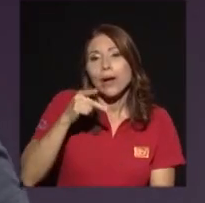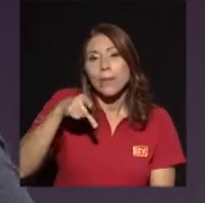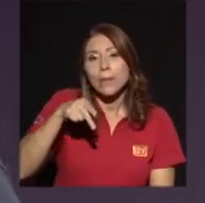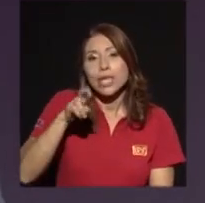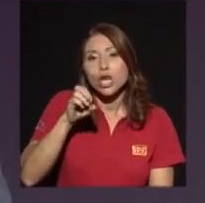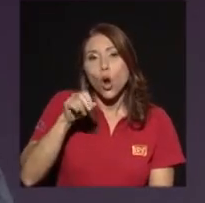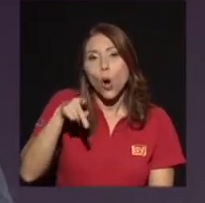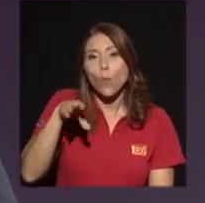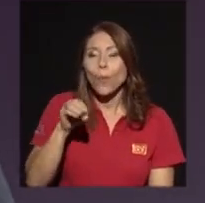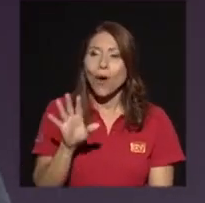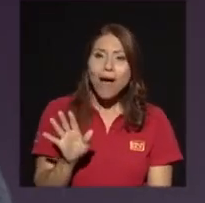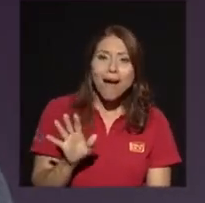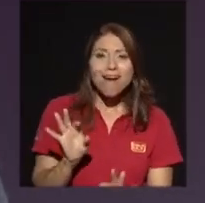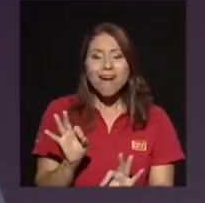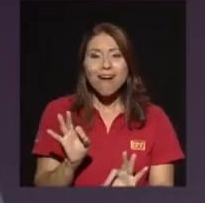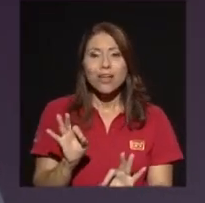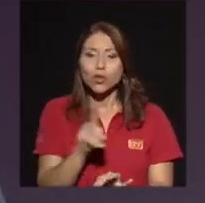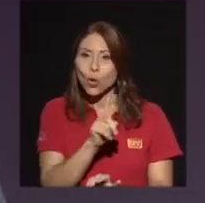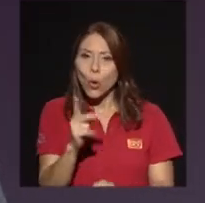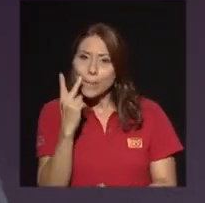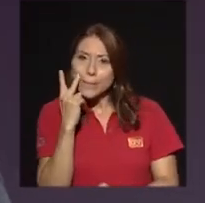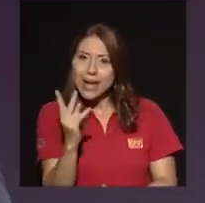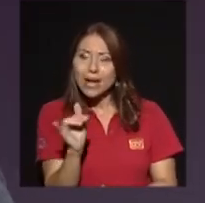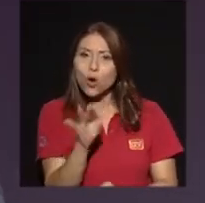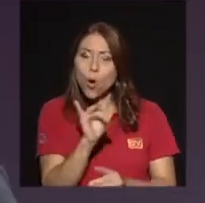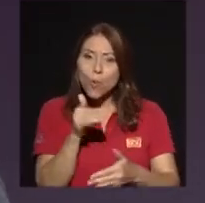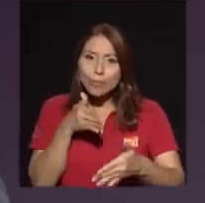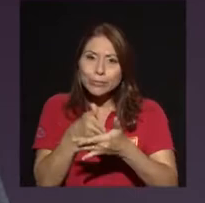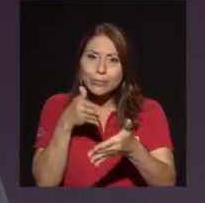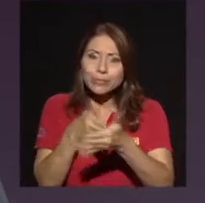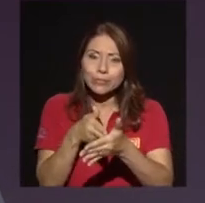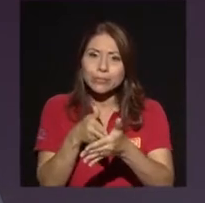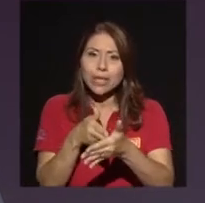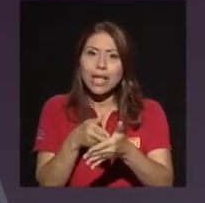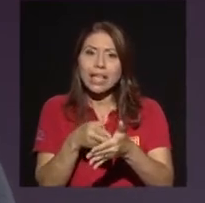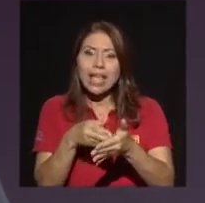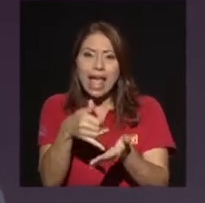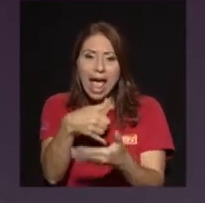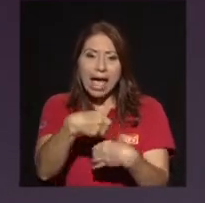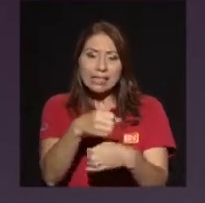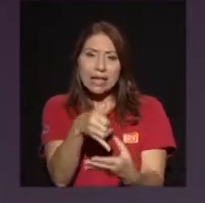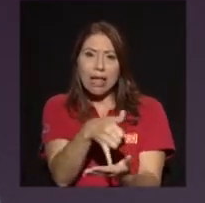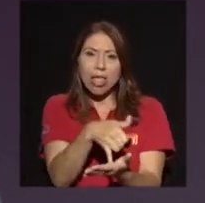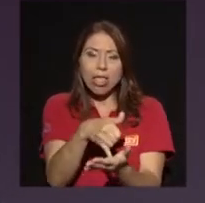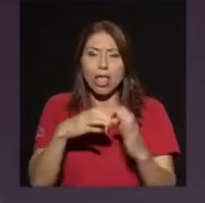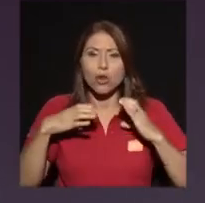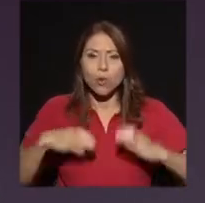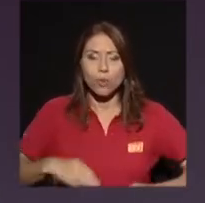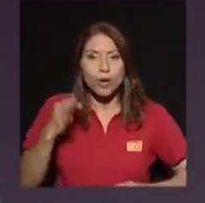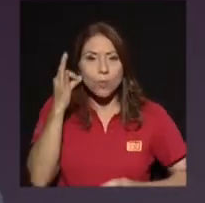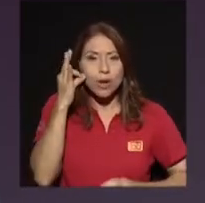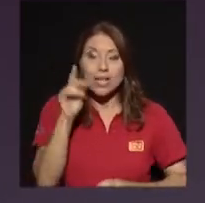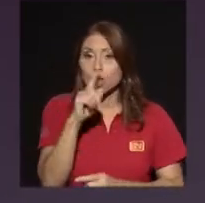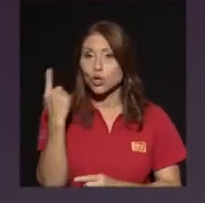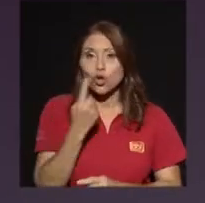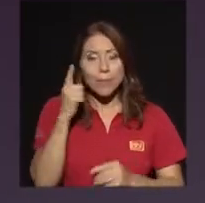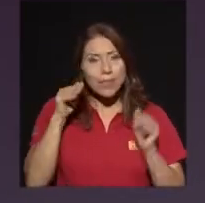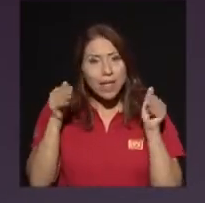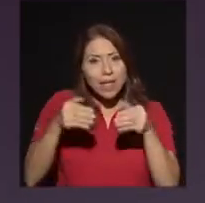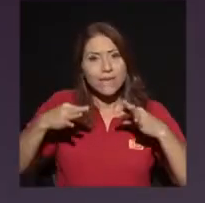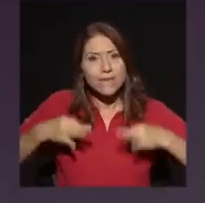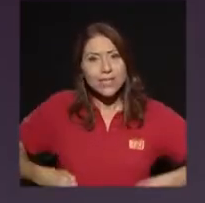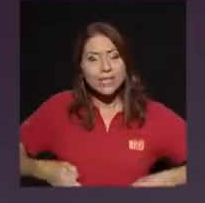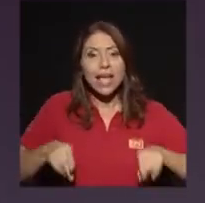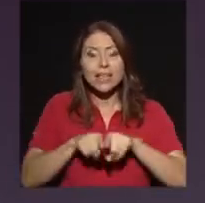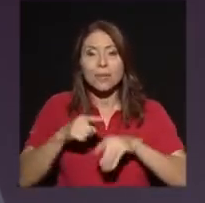acciones que vulnerabilizan los cuerpos de las mujeres. No solo es una cuestión física, también es emocional y